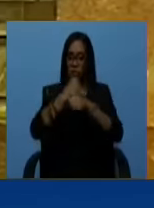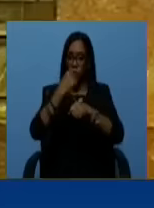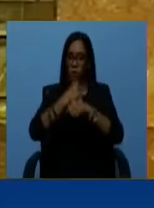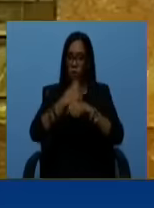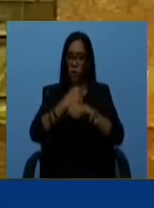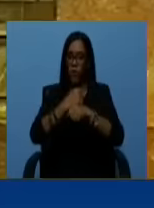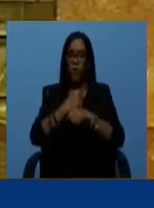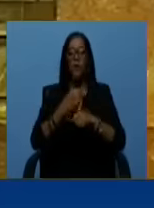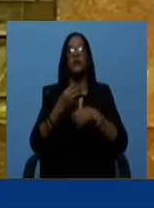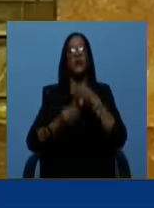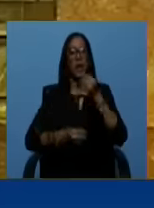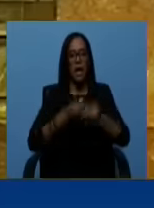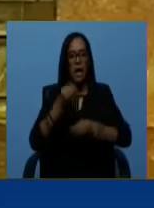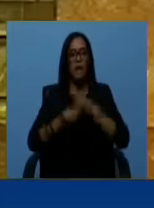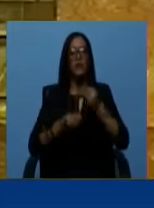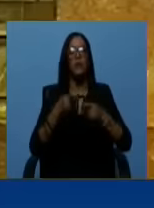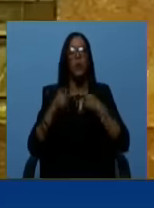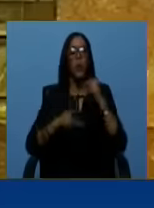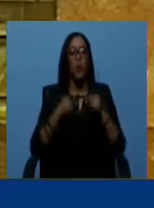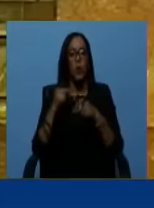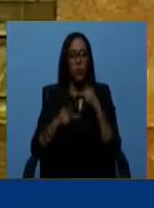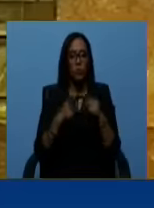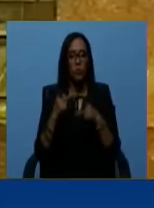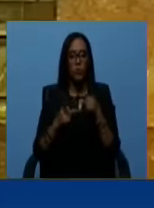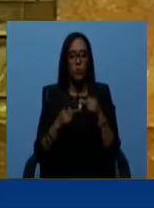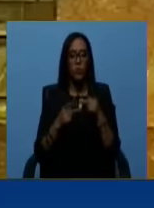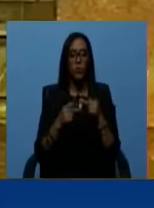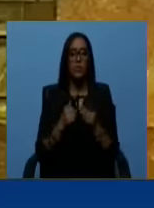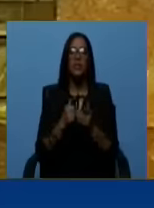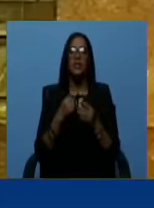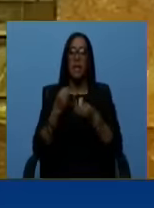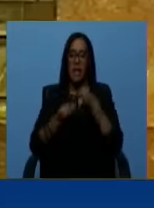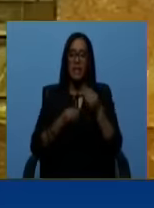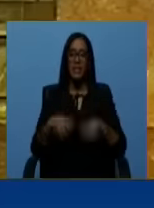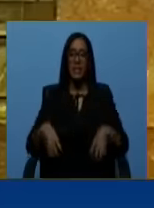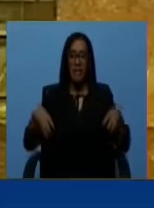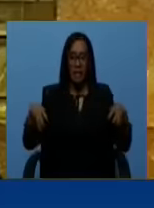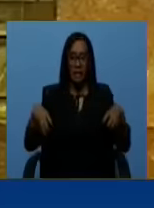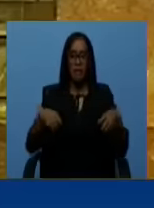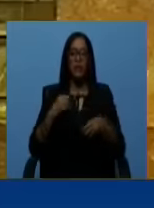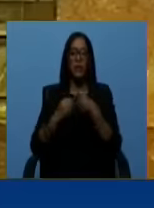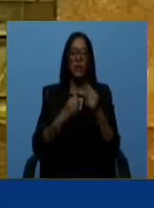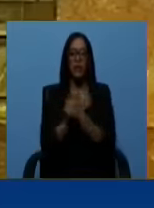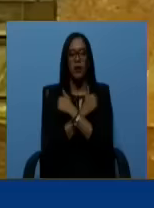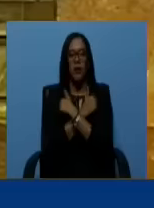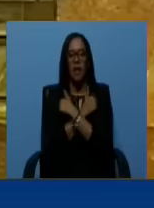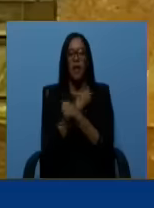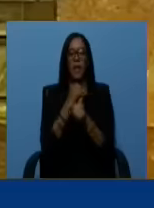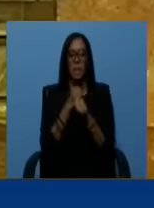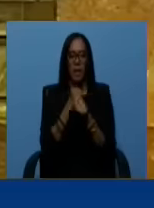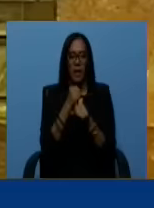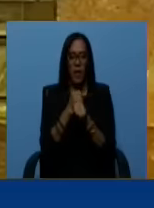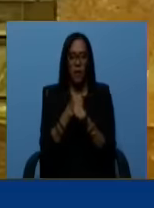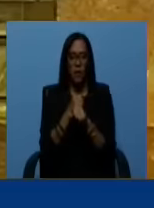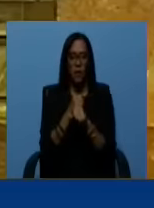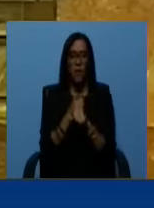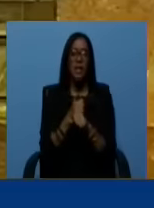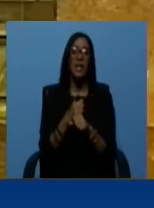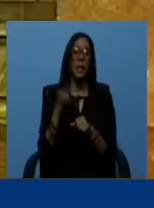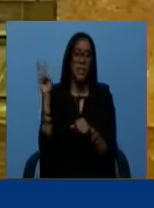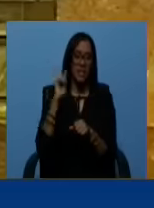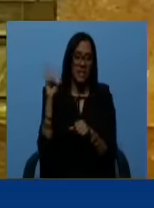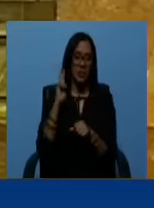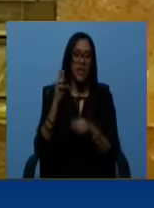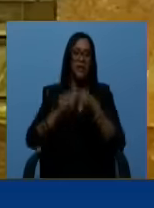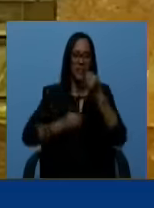genera producto, te genera riqueza, te genera empleo y en el caso de Venezuela, te genera